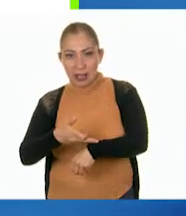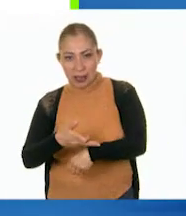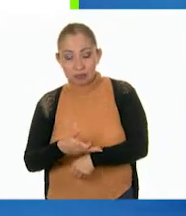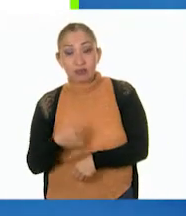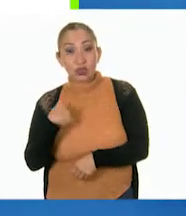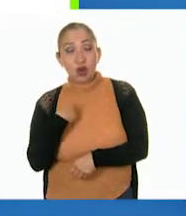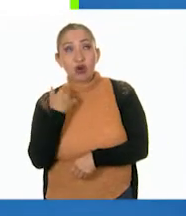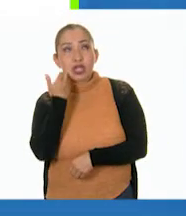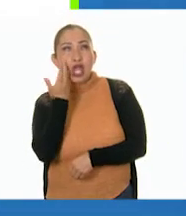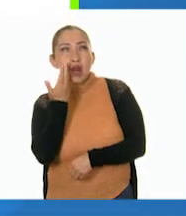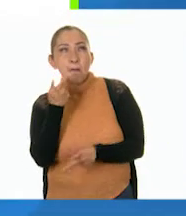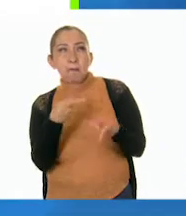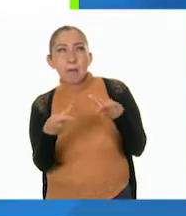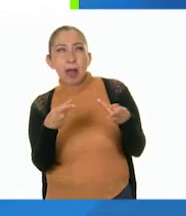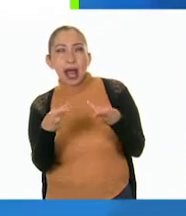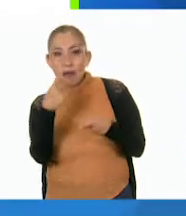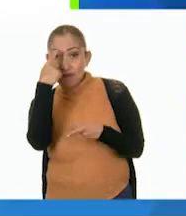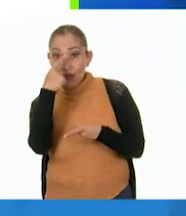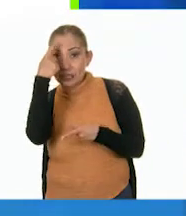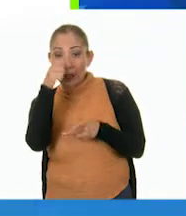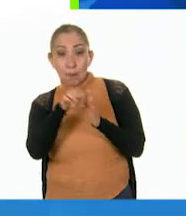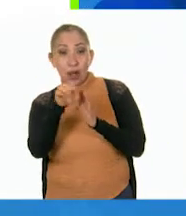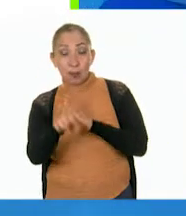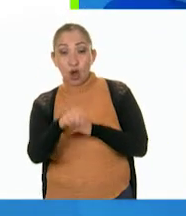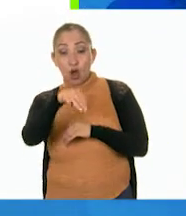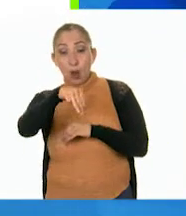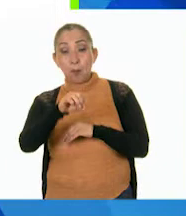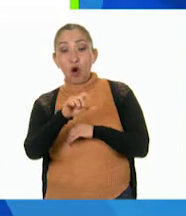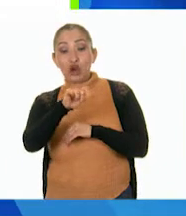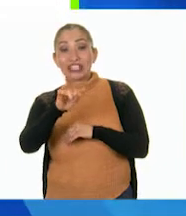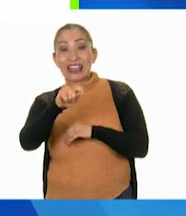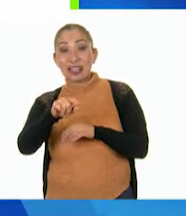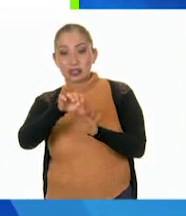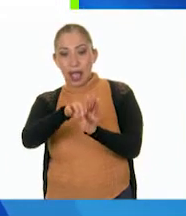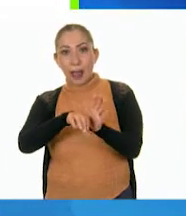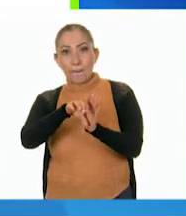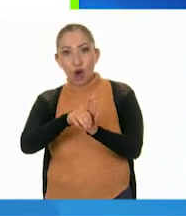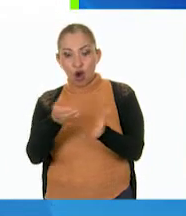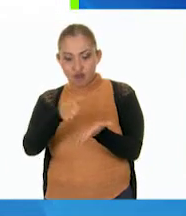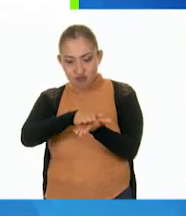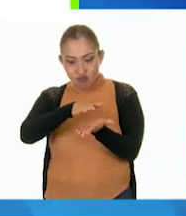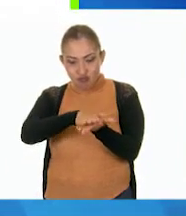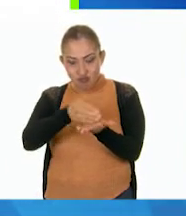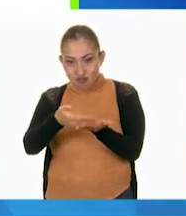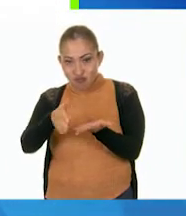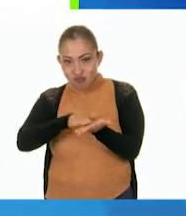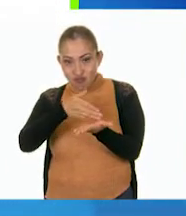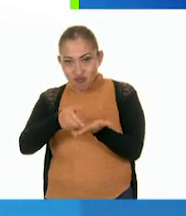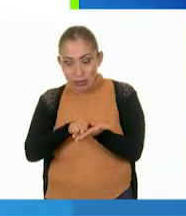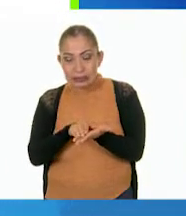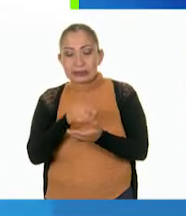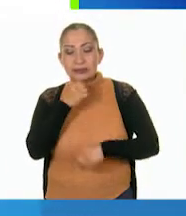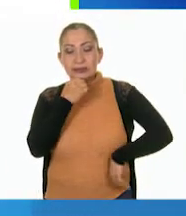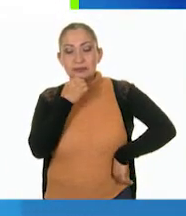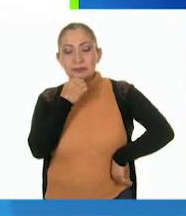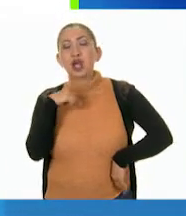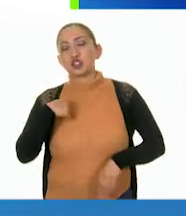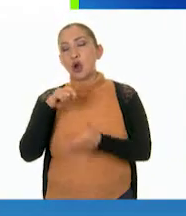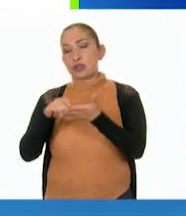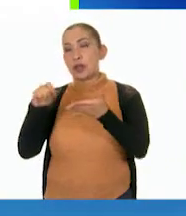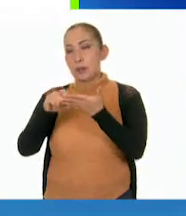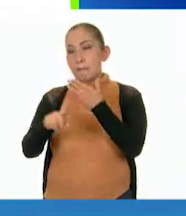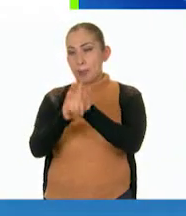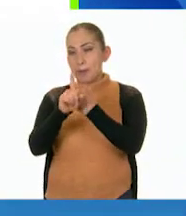me antoja preparar algo fácil. Como molletes con jamón. ¡Uy, qué rico! Y bueno, escribí